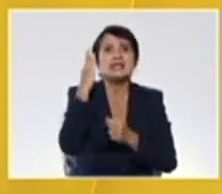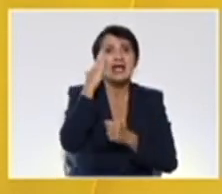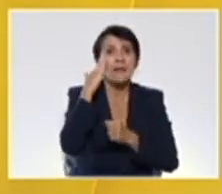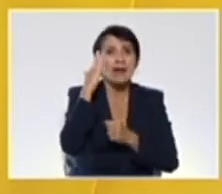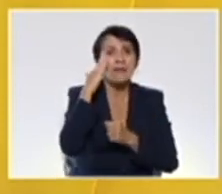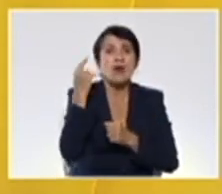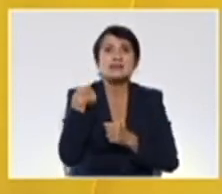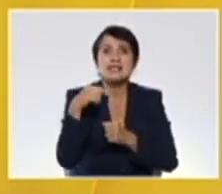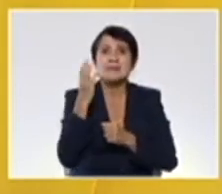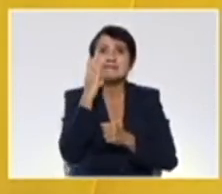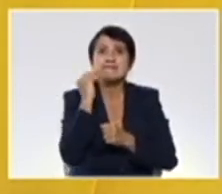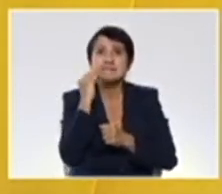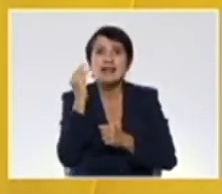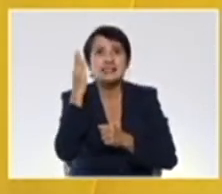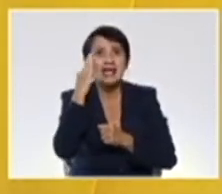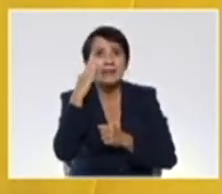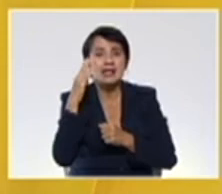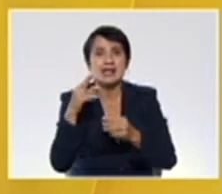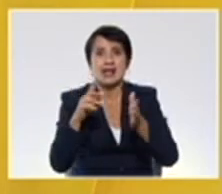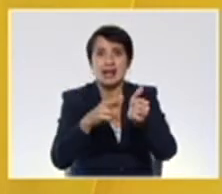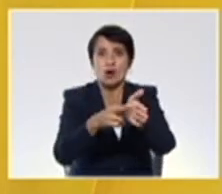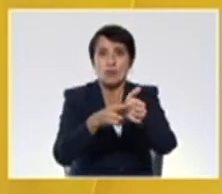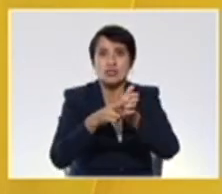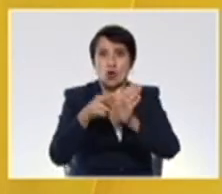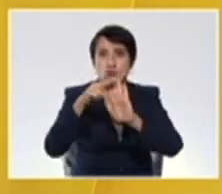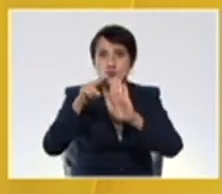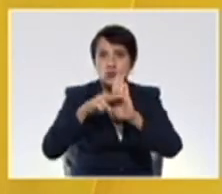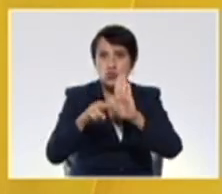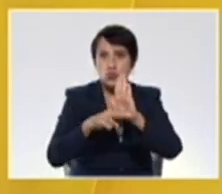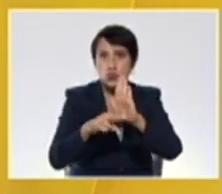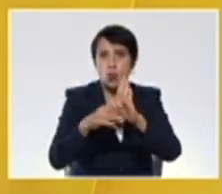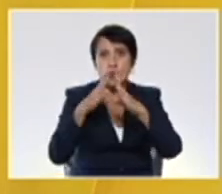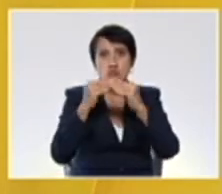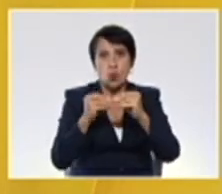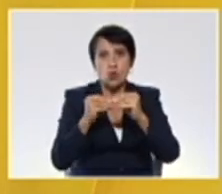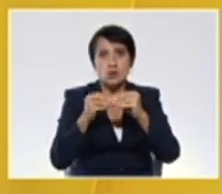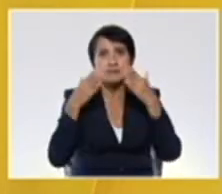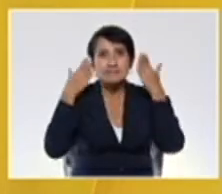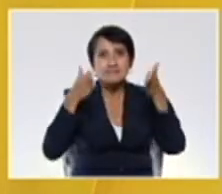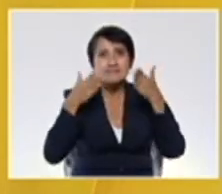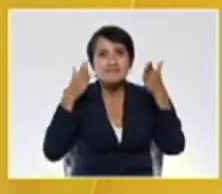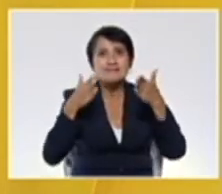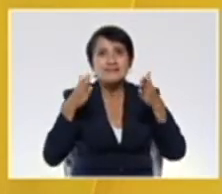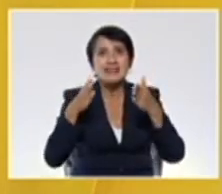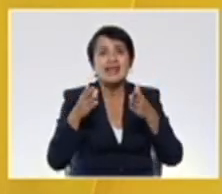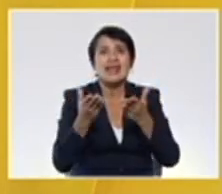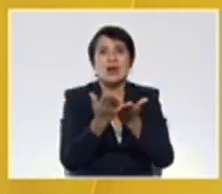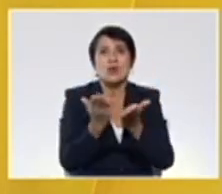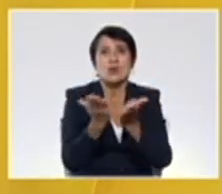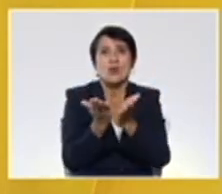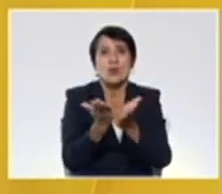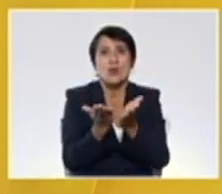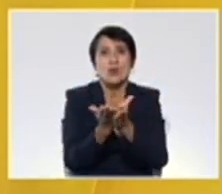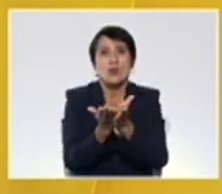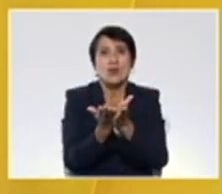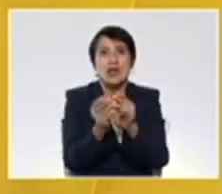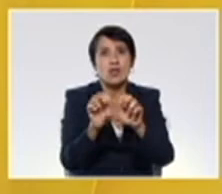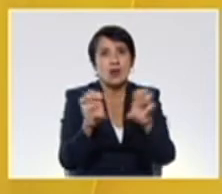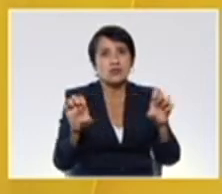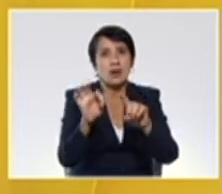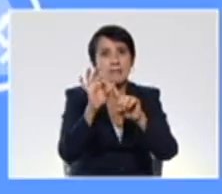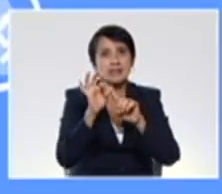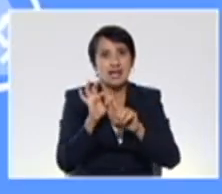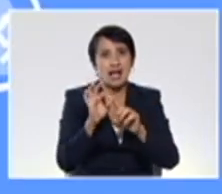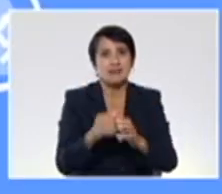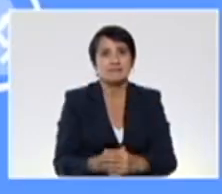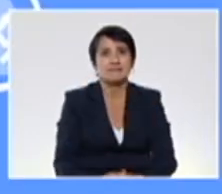siempre vamos a contar con las recomendaciones, las sugerencias y las adaptaciones curriculares de nuestra siguiente modalidad de educación